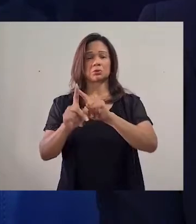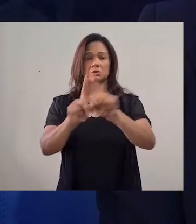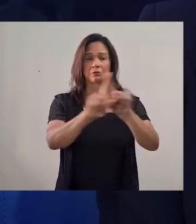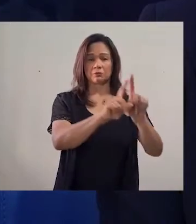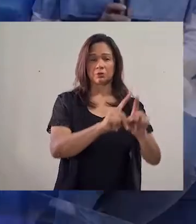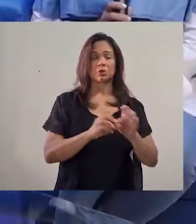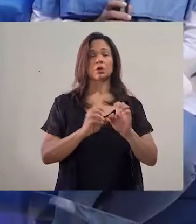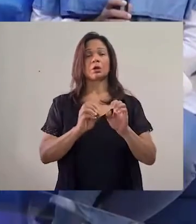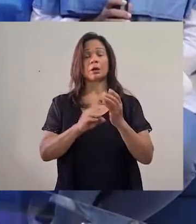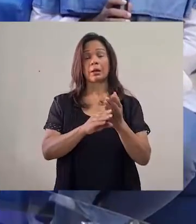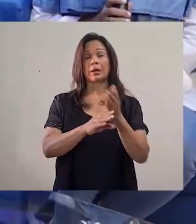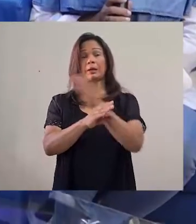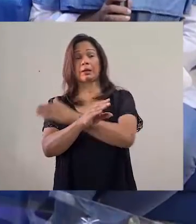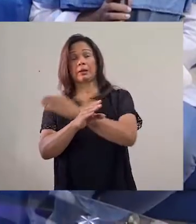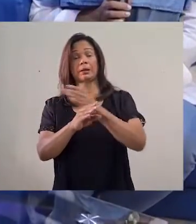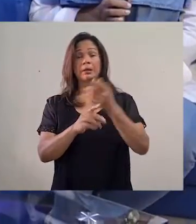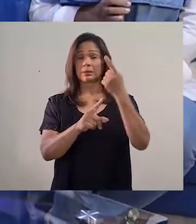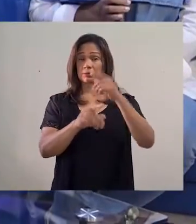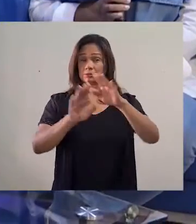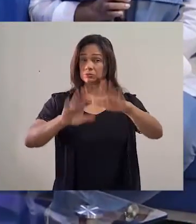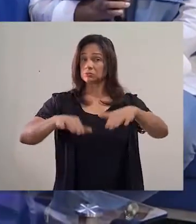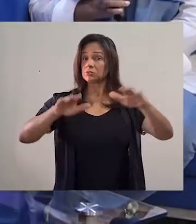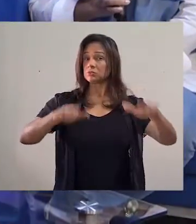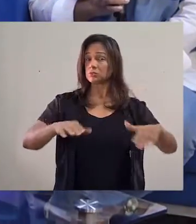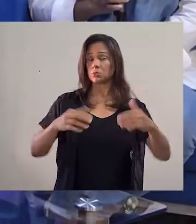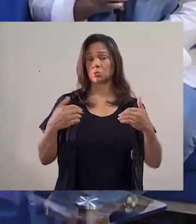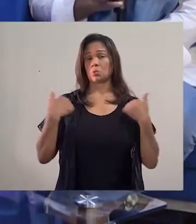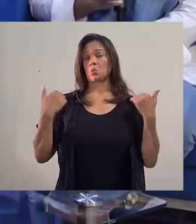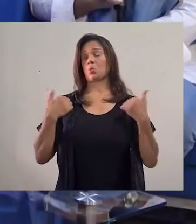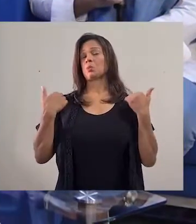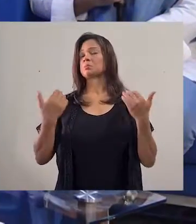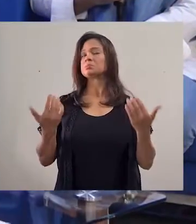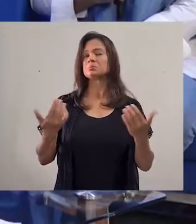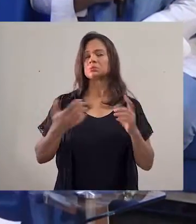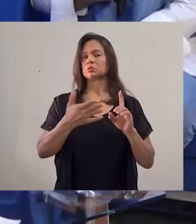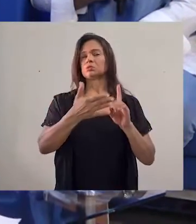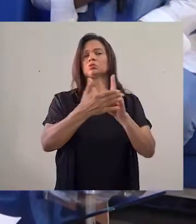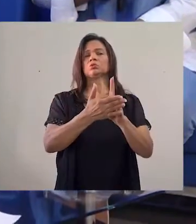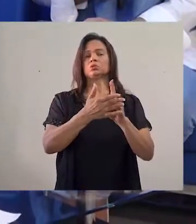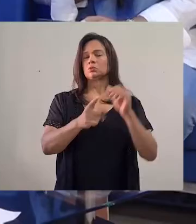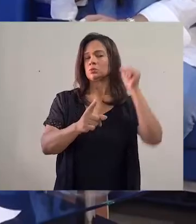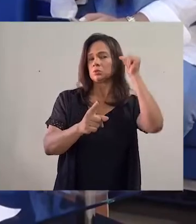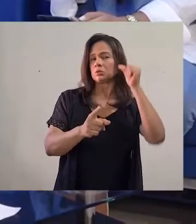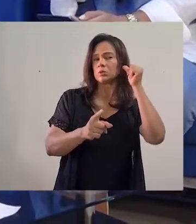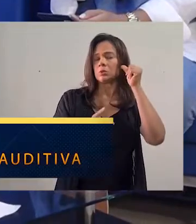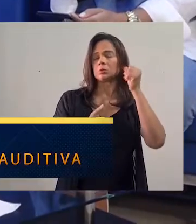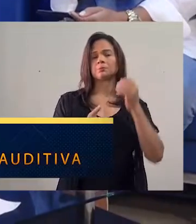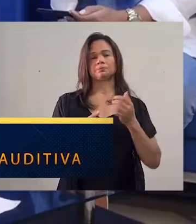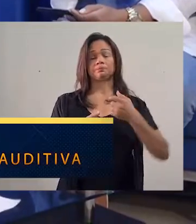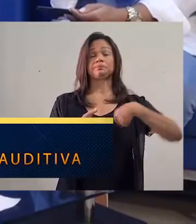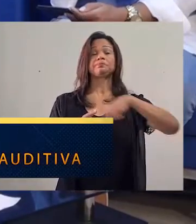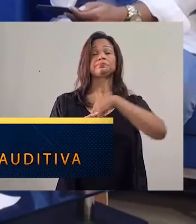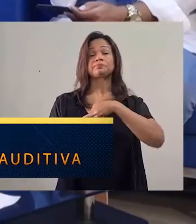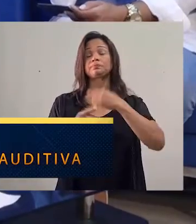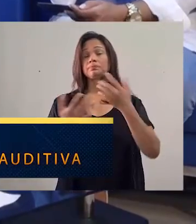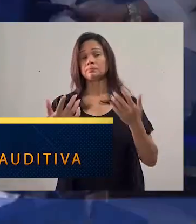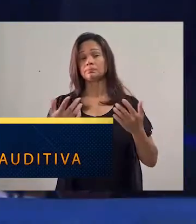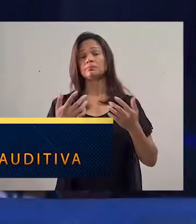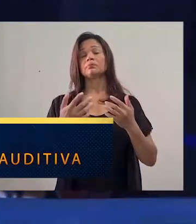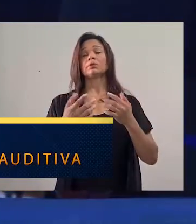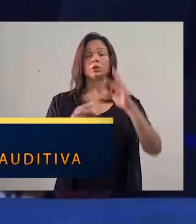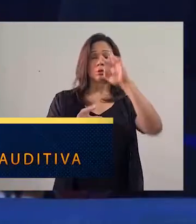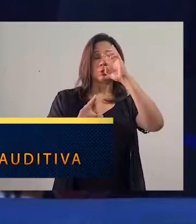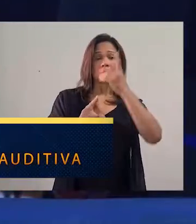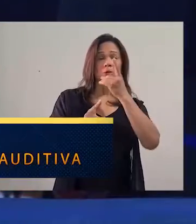la identificación oportuna de esos niños y jóvenes con discapacidad auditiva.